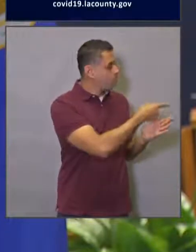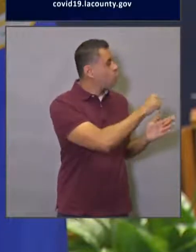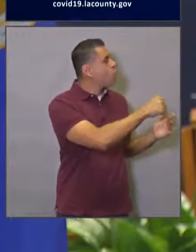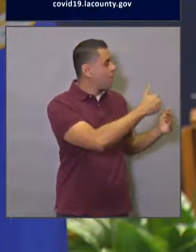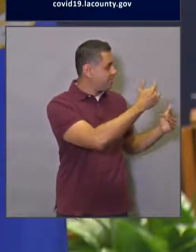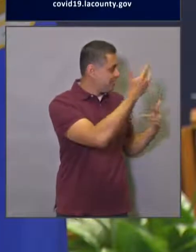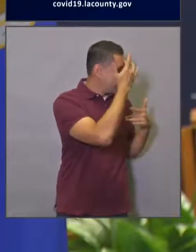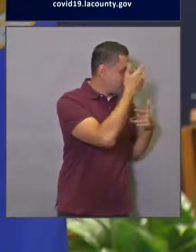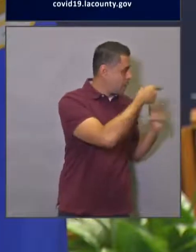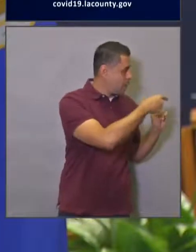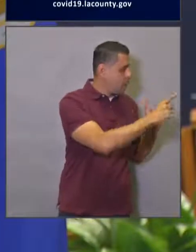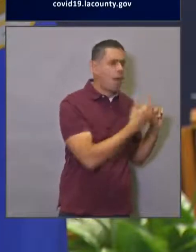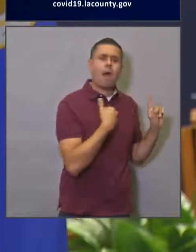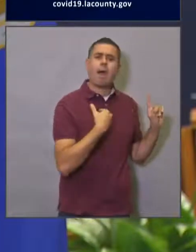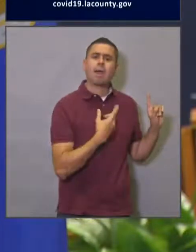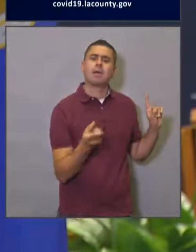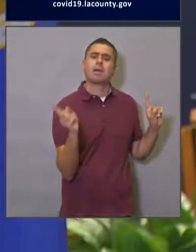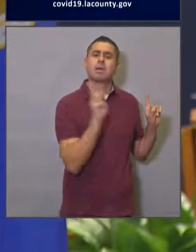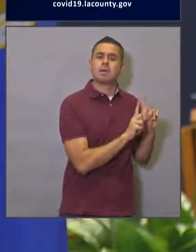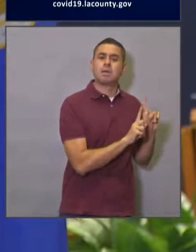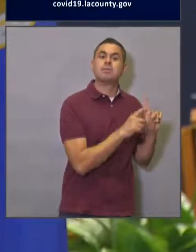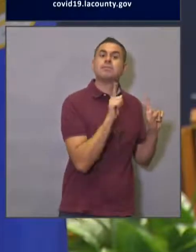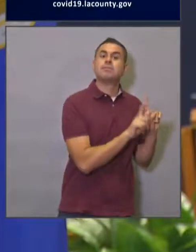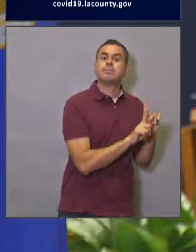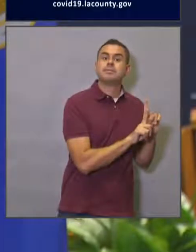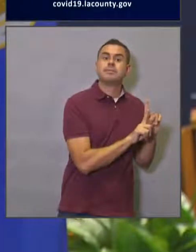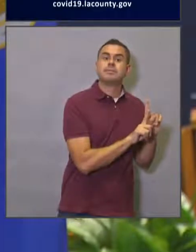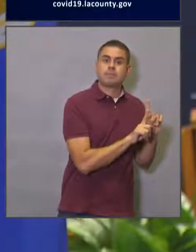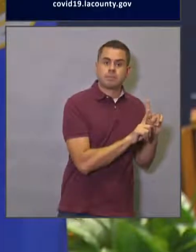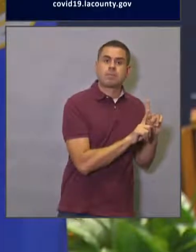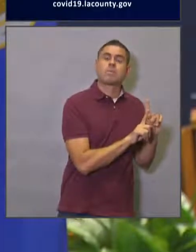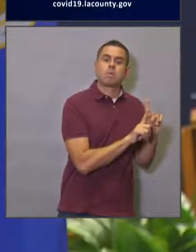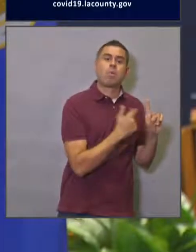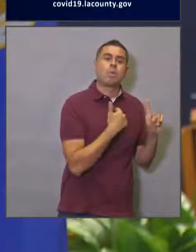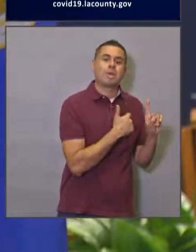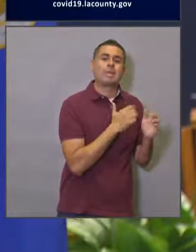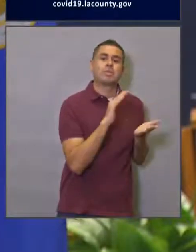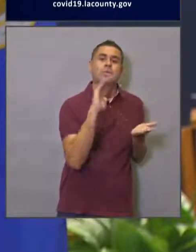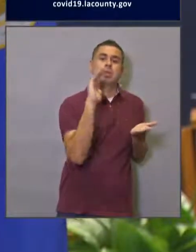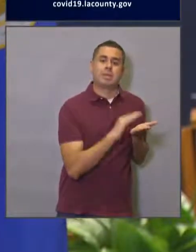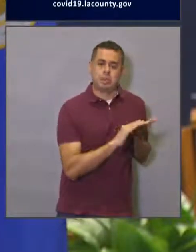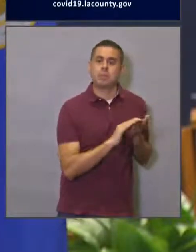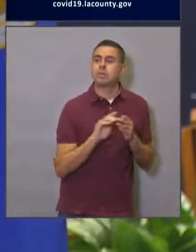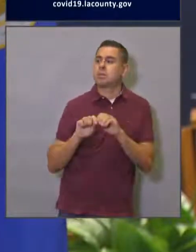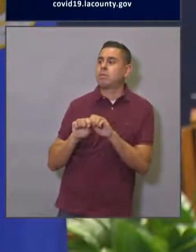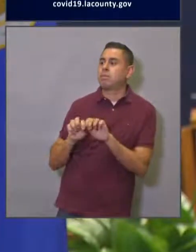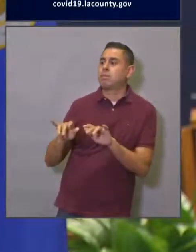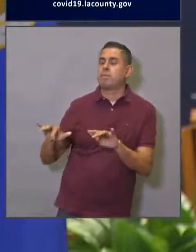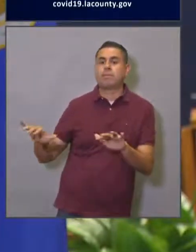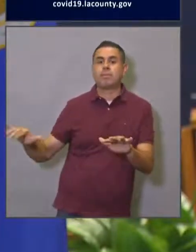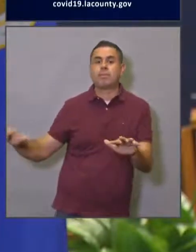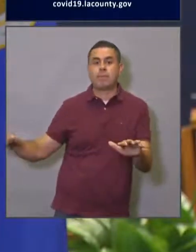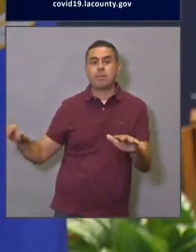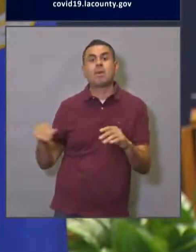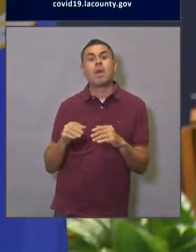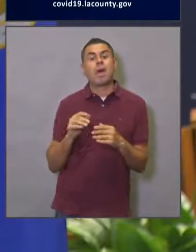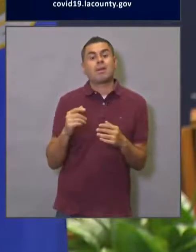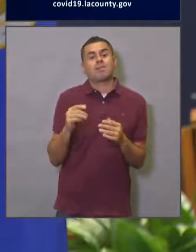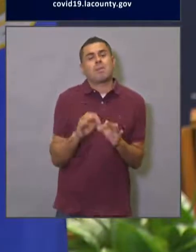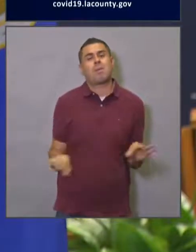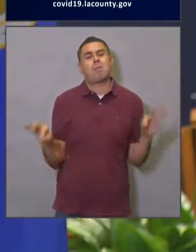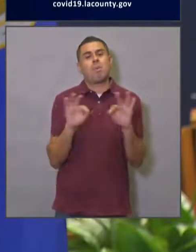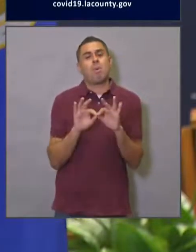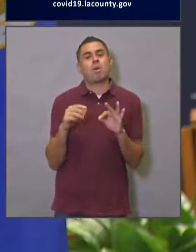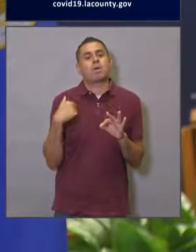COVID-19. Todos tenemos la responsabilidad personal de reducir la transmisión de COVID-19 y depende de nosotros